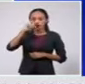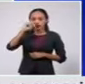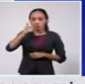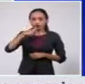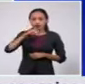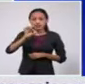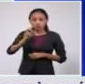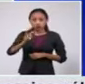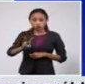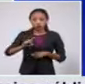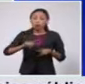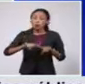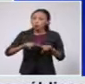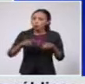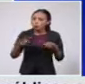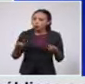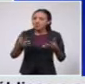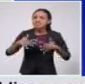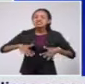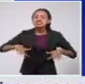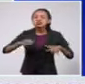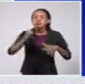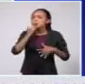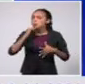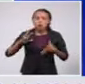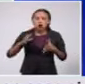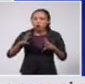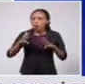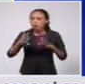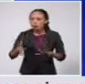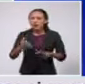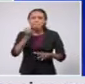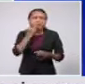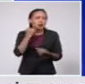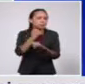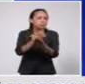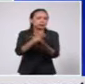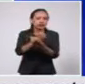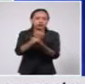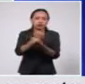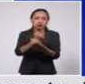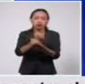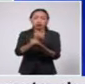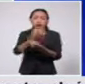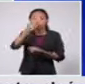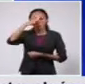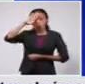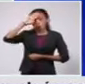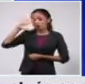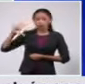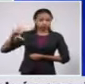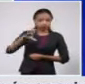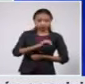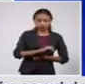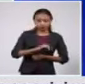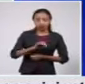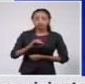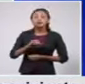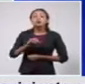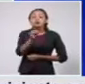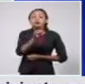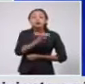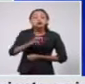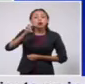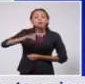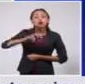la situación más compleja, de más riesgo de toda Cuba. Marianao con 49 en el día de